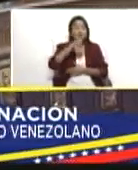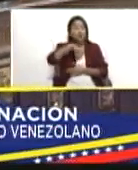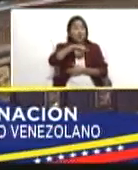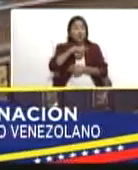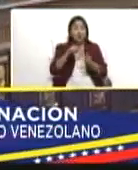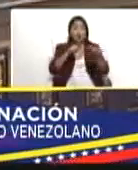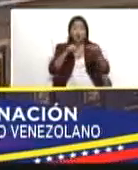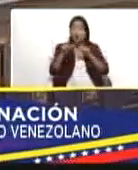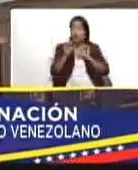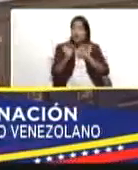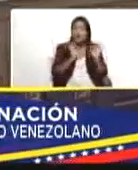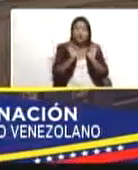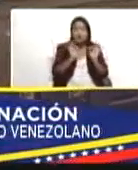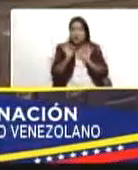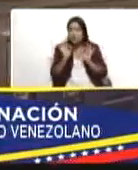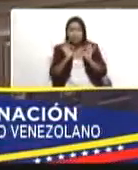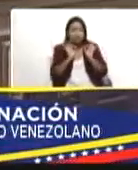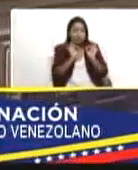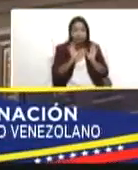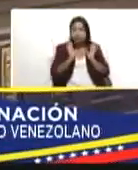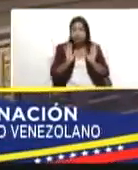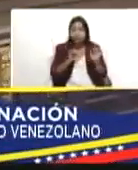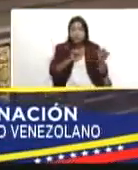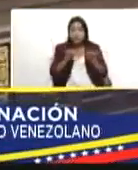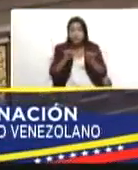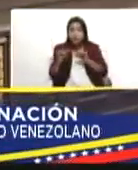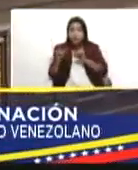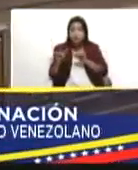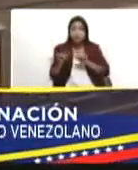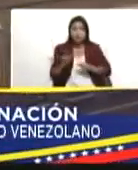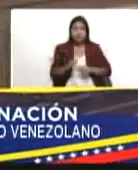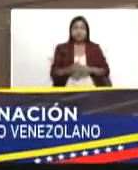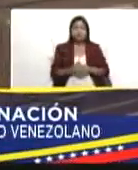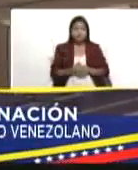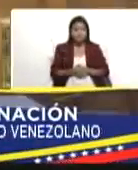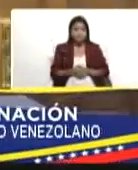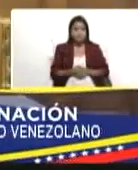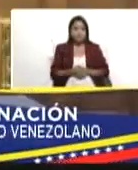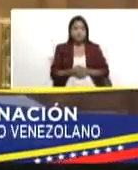todo incluyendo eso que eso y ya lo teníamos